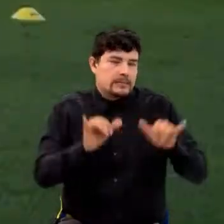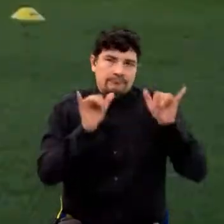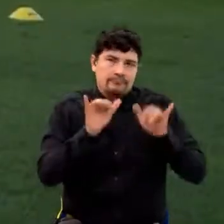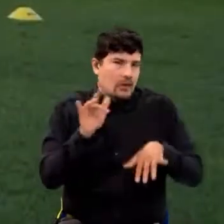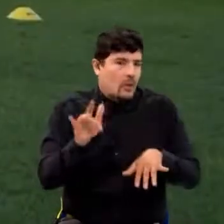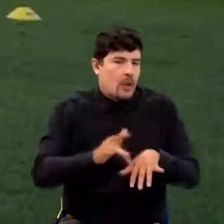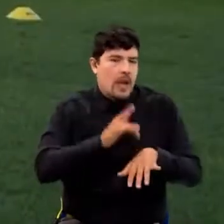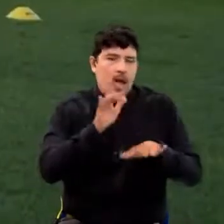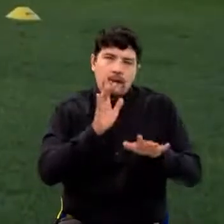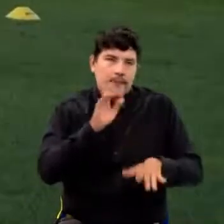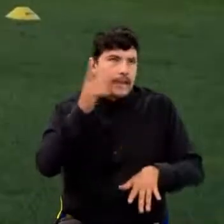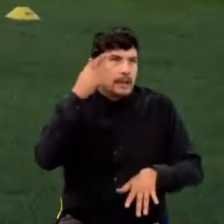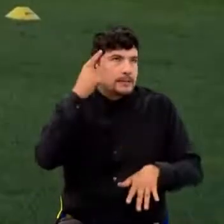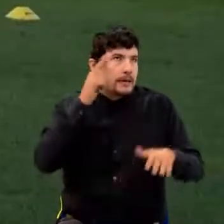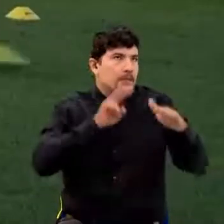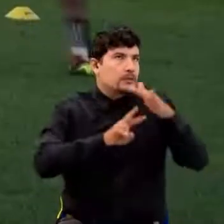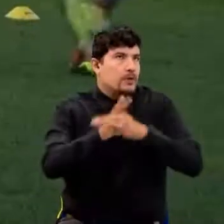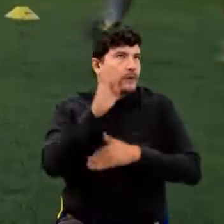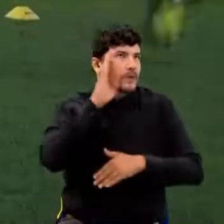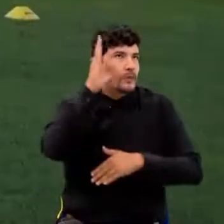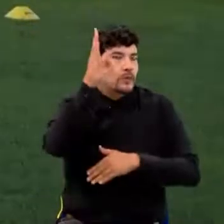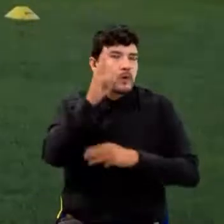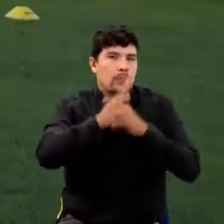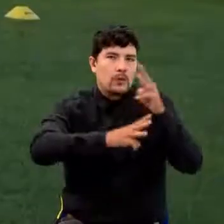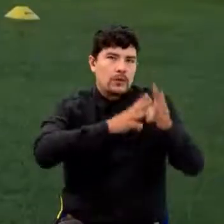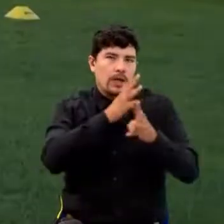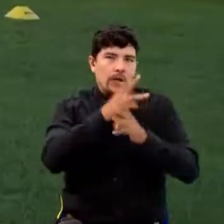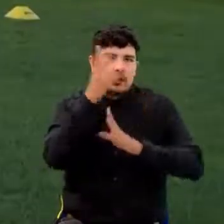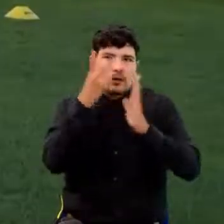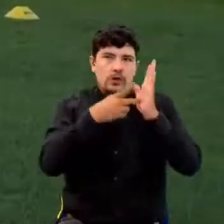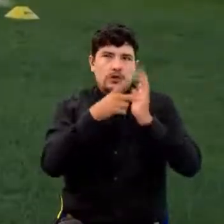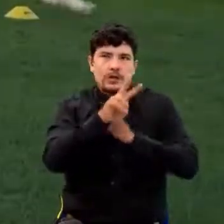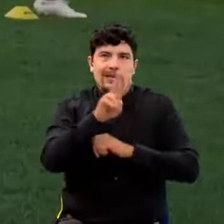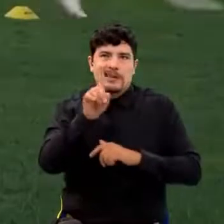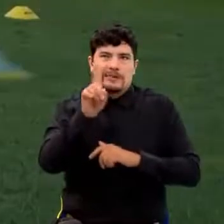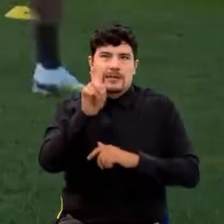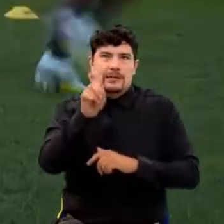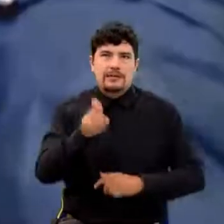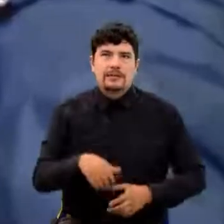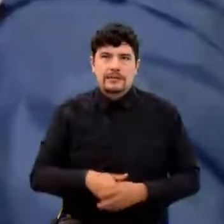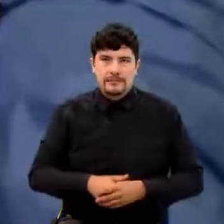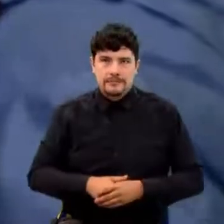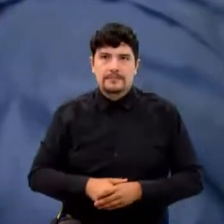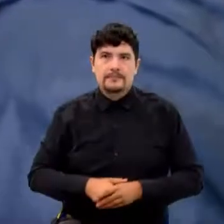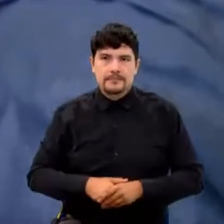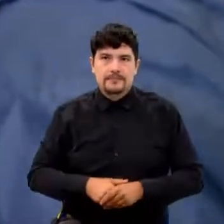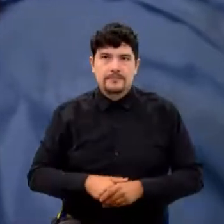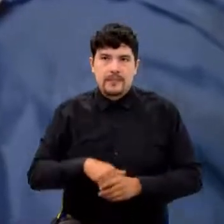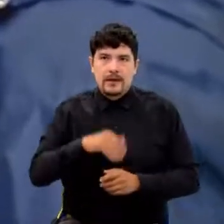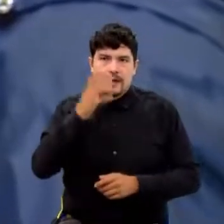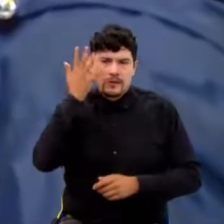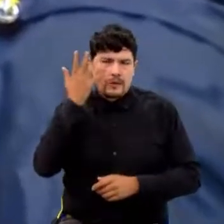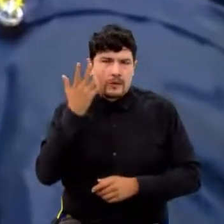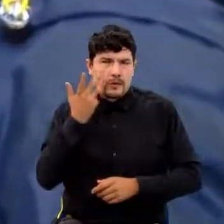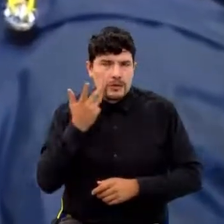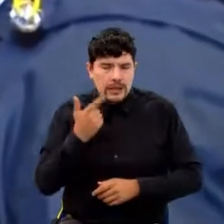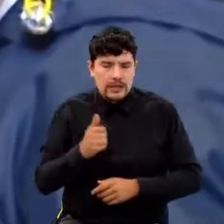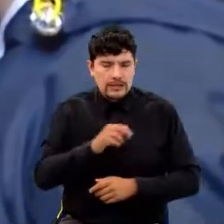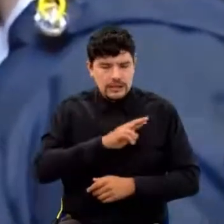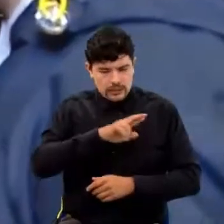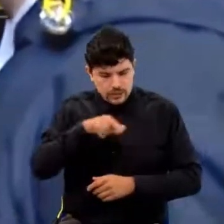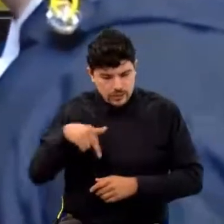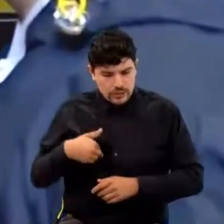adelante y pensar en el Mundial del 2026. Cada día de convencernos más de realmente el